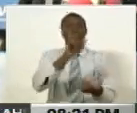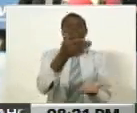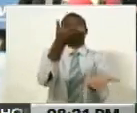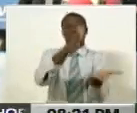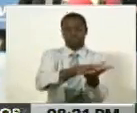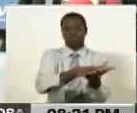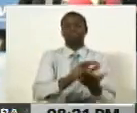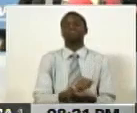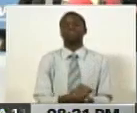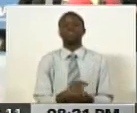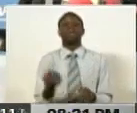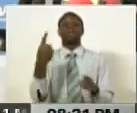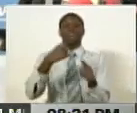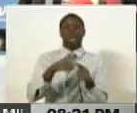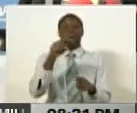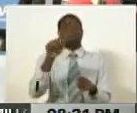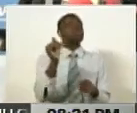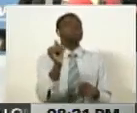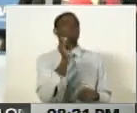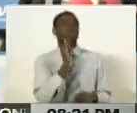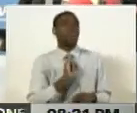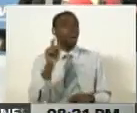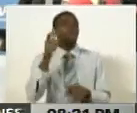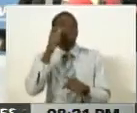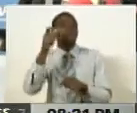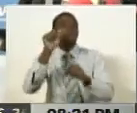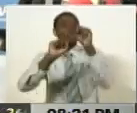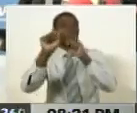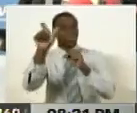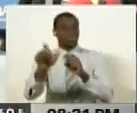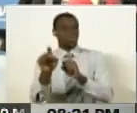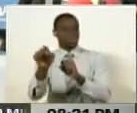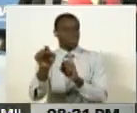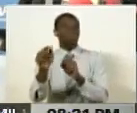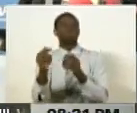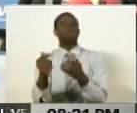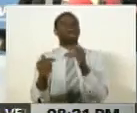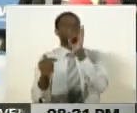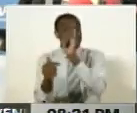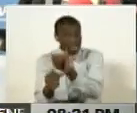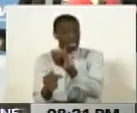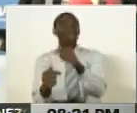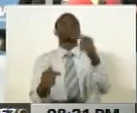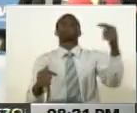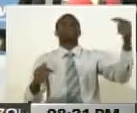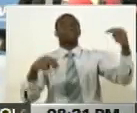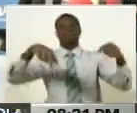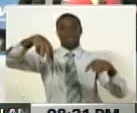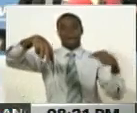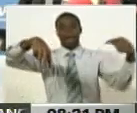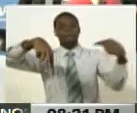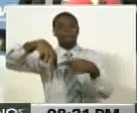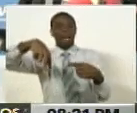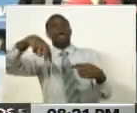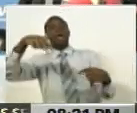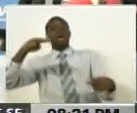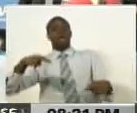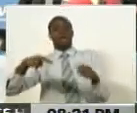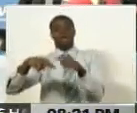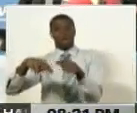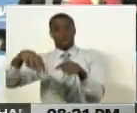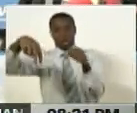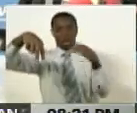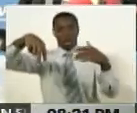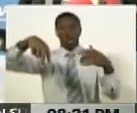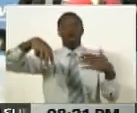que el propio delegado de la Defensoría del Pueblo de Mérida fue herido levemente en una pierna producto de la